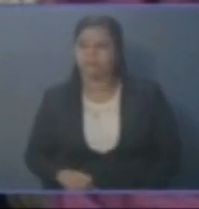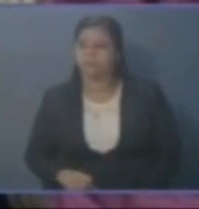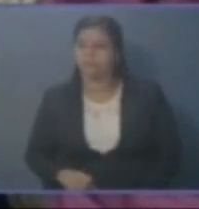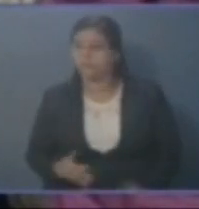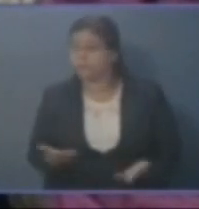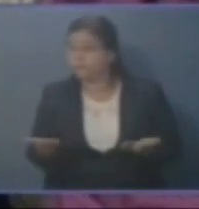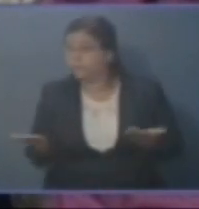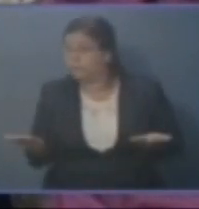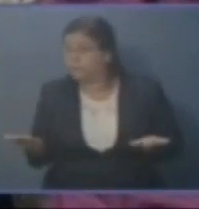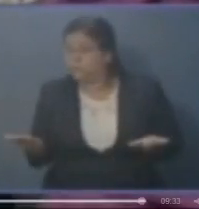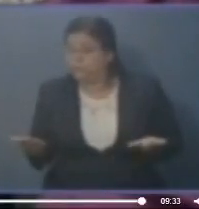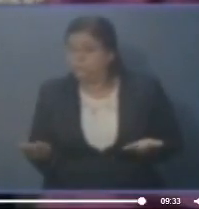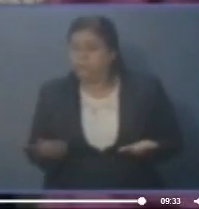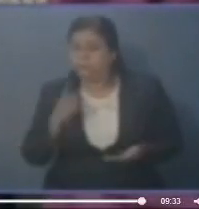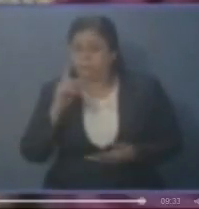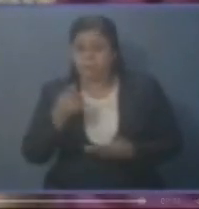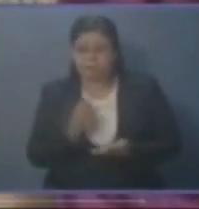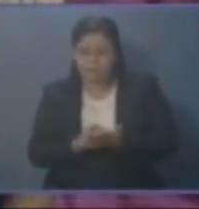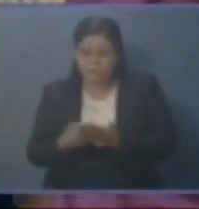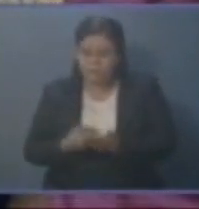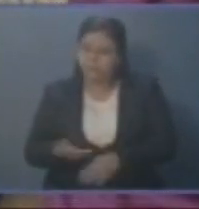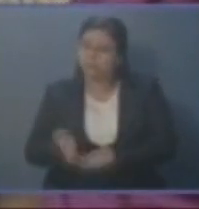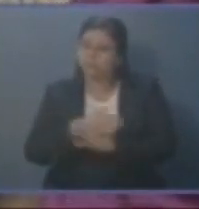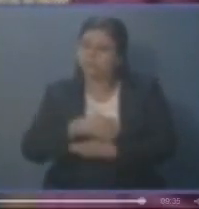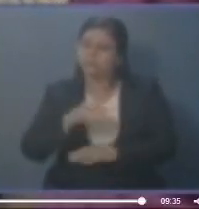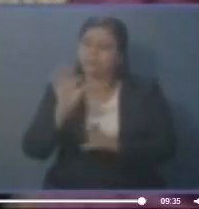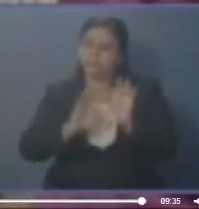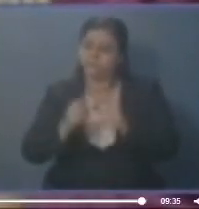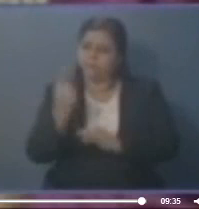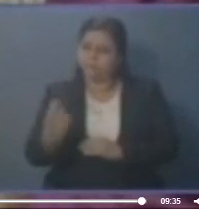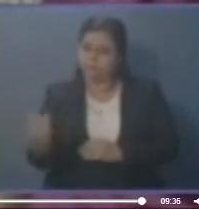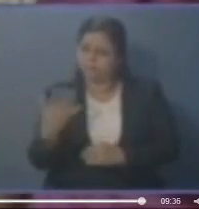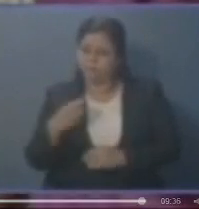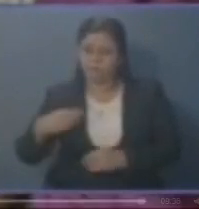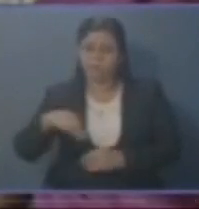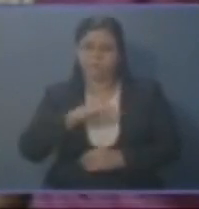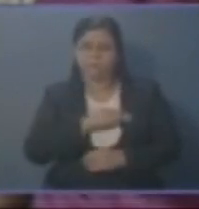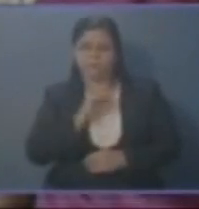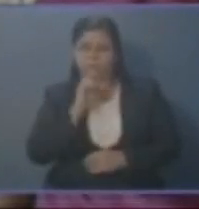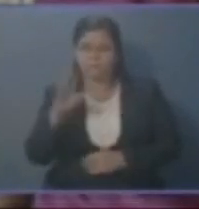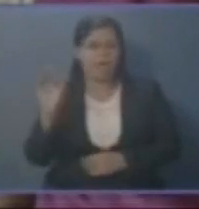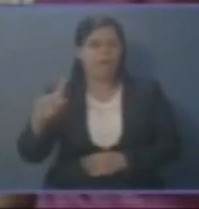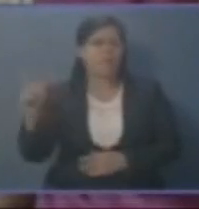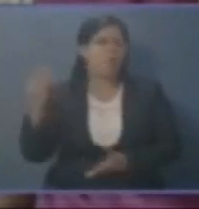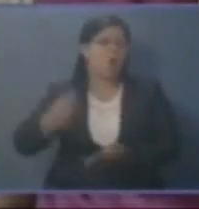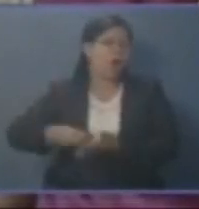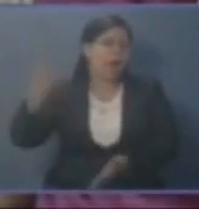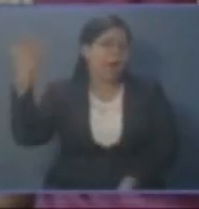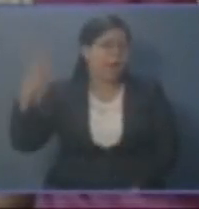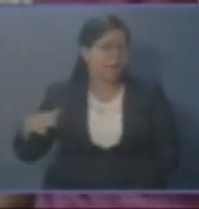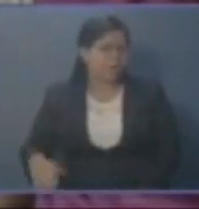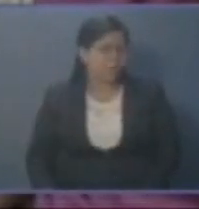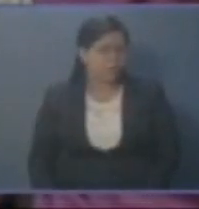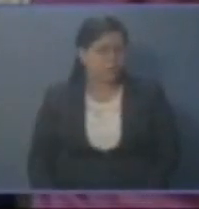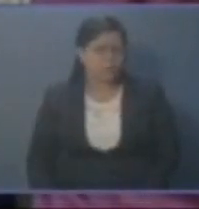Entonces, en una discusión que tuvimos, alguien me dijo ahí en el ministerio, es que eso es muy caro.